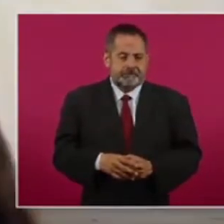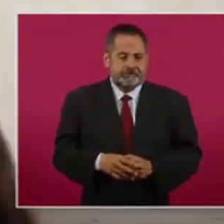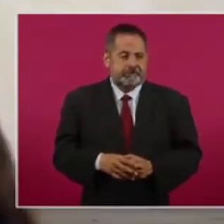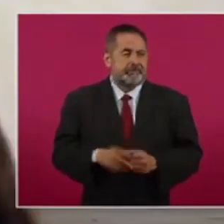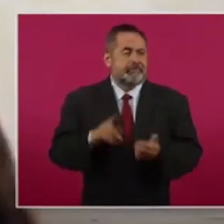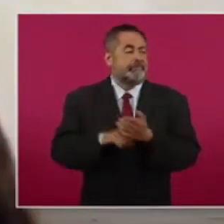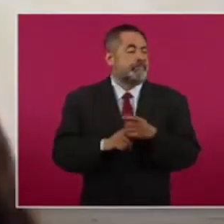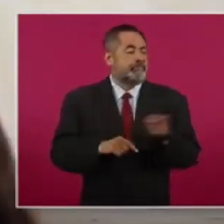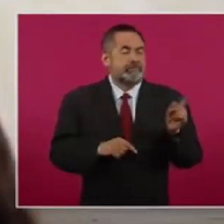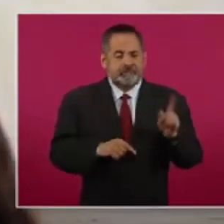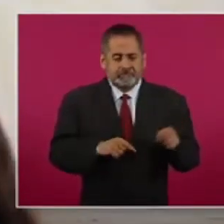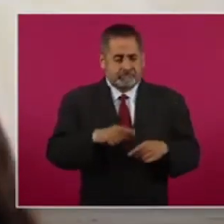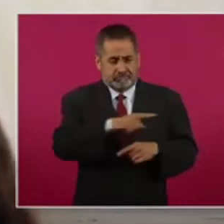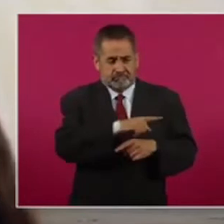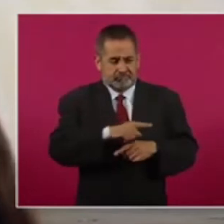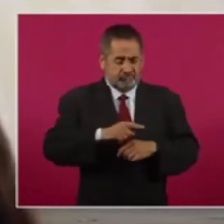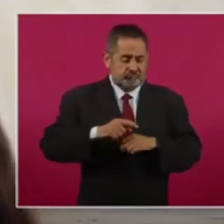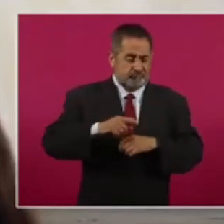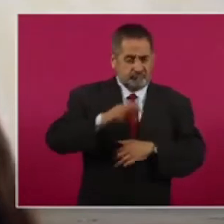autoridad tiene Loret